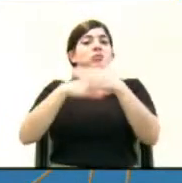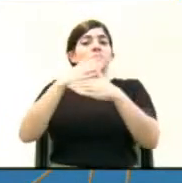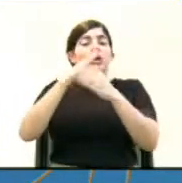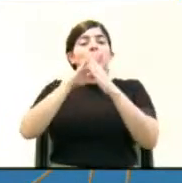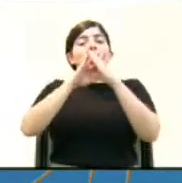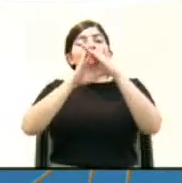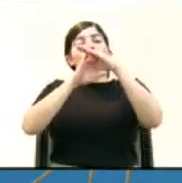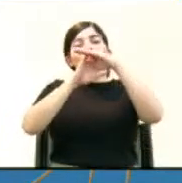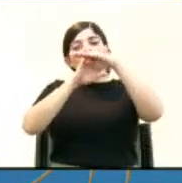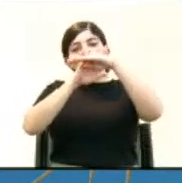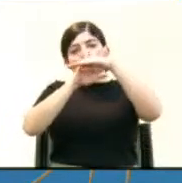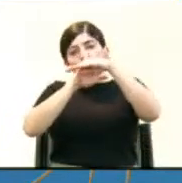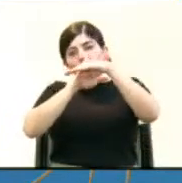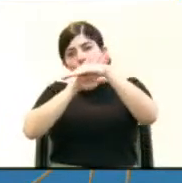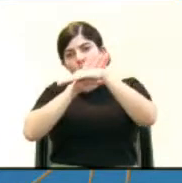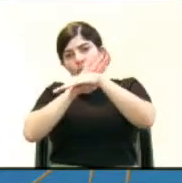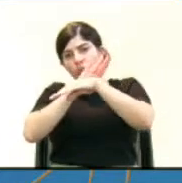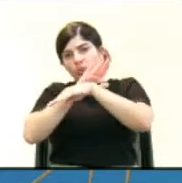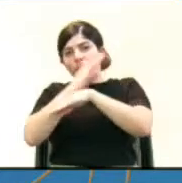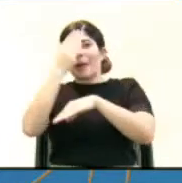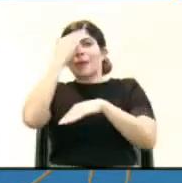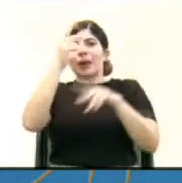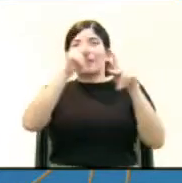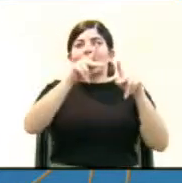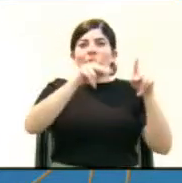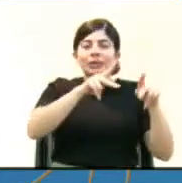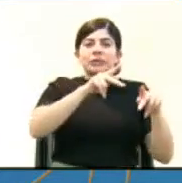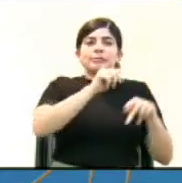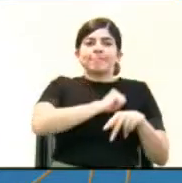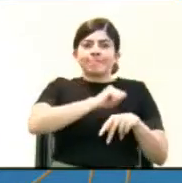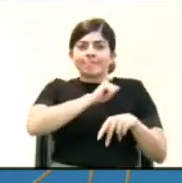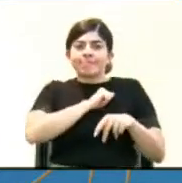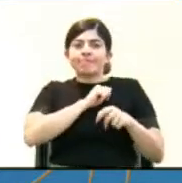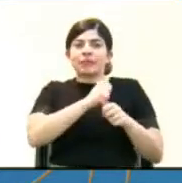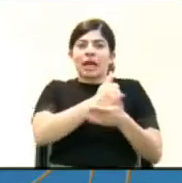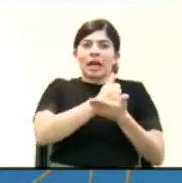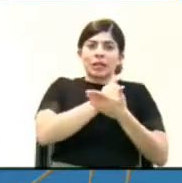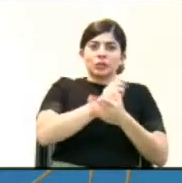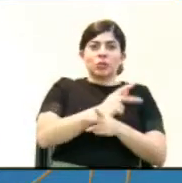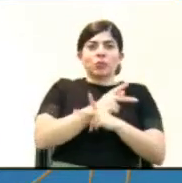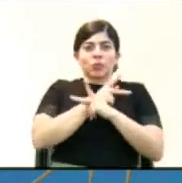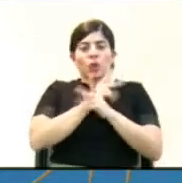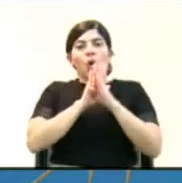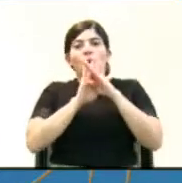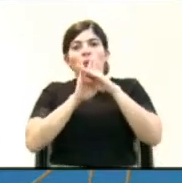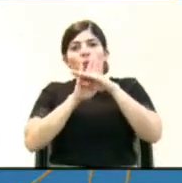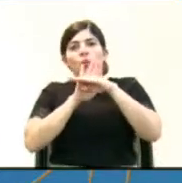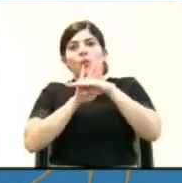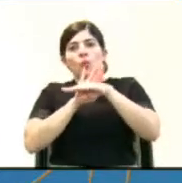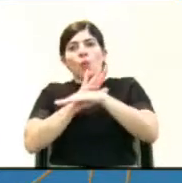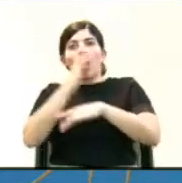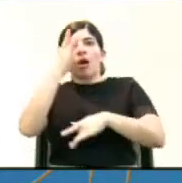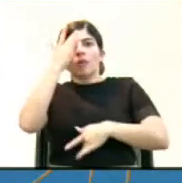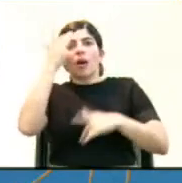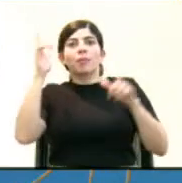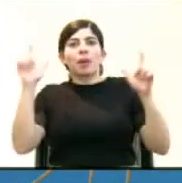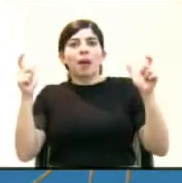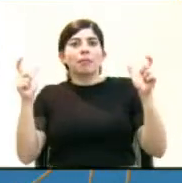se dobló por una serie de comportamientos humanos que nos ayudó a protegernos. Comenzaron a bajar los